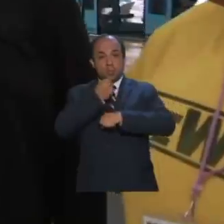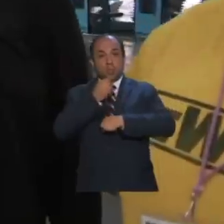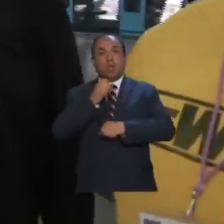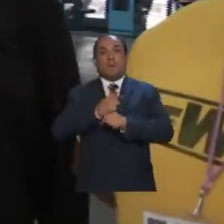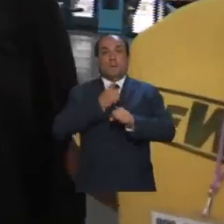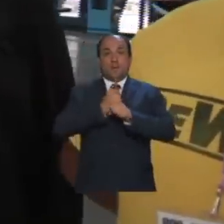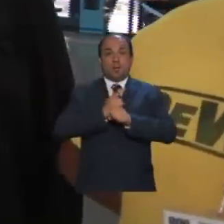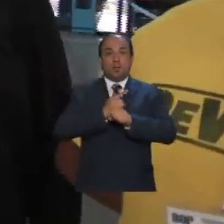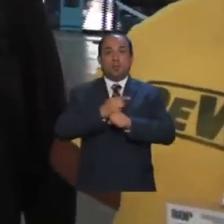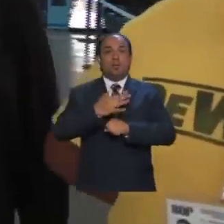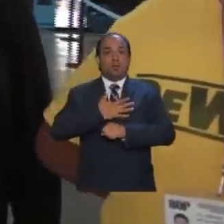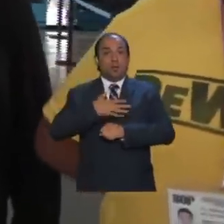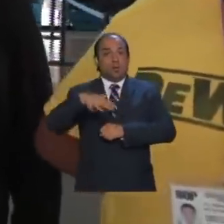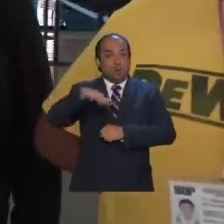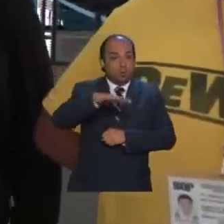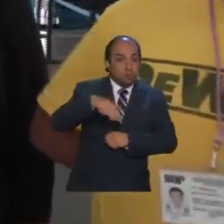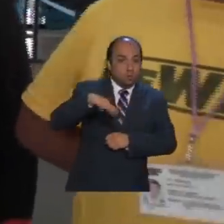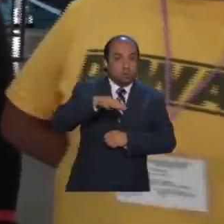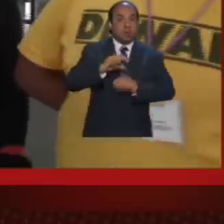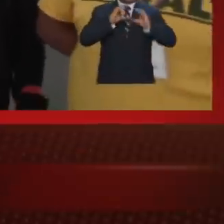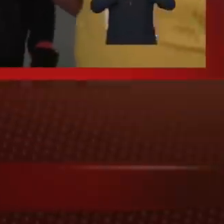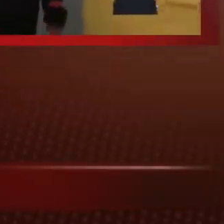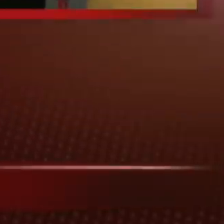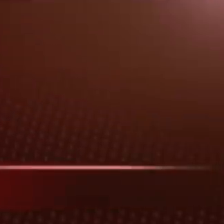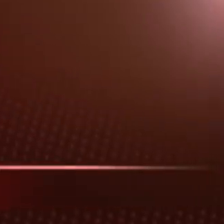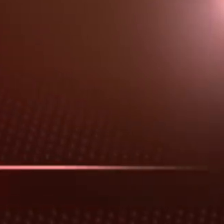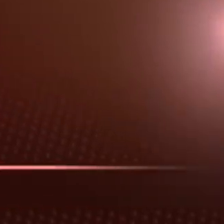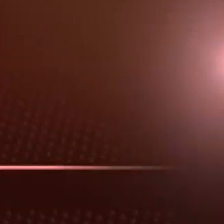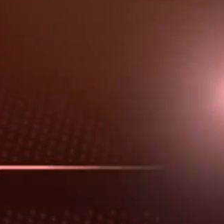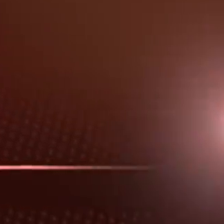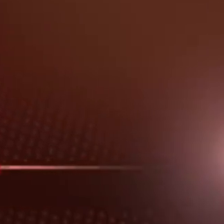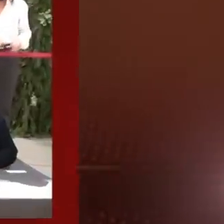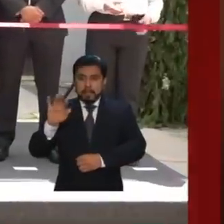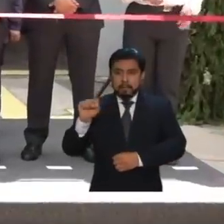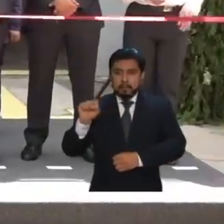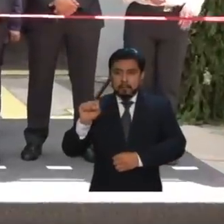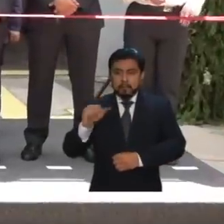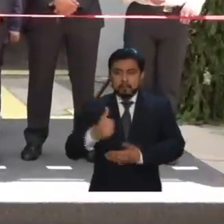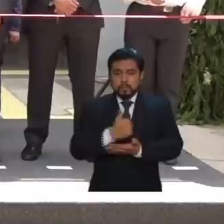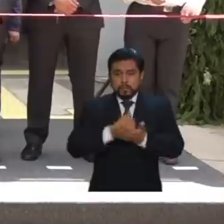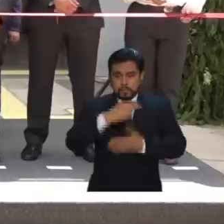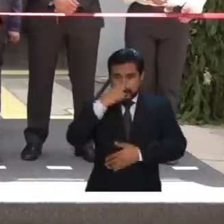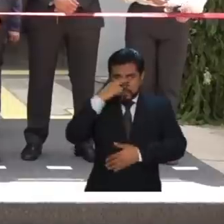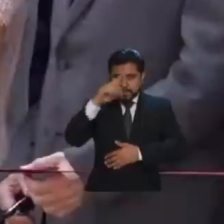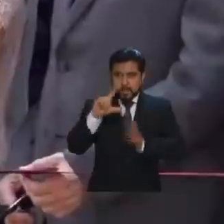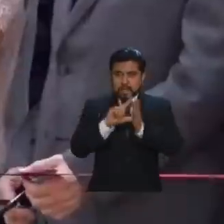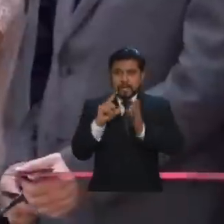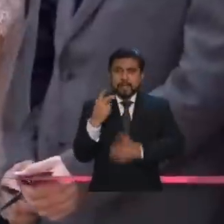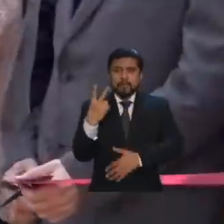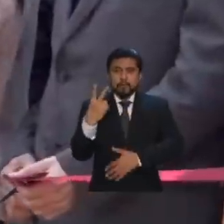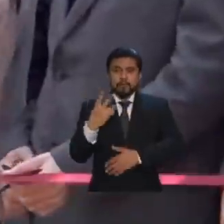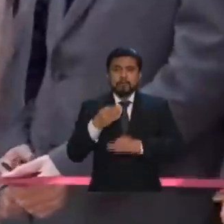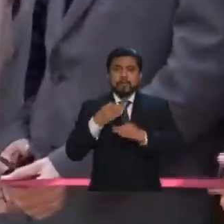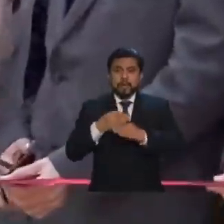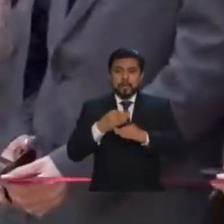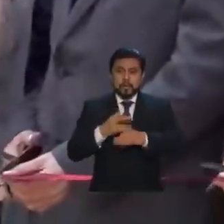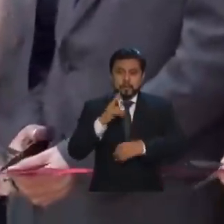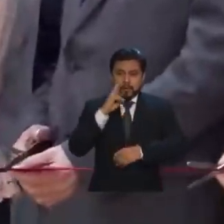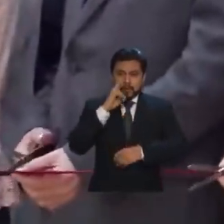buscando más seguridad para ellos. Y es completamente seguro. Vamos a despedir. En este momento llevaremos a cabo el corte de